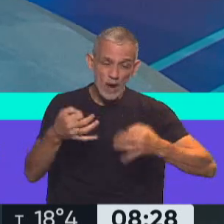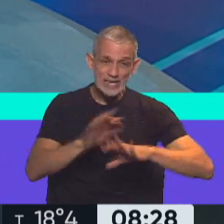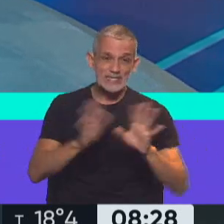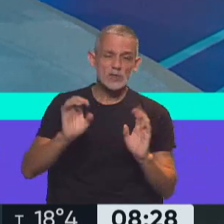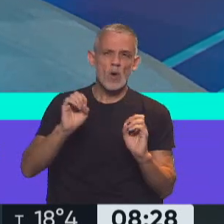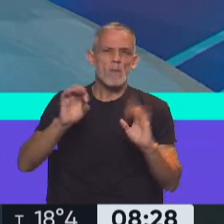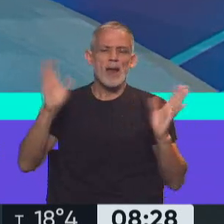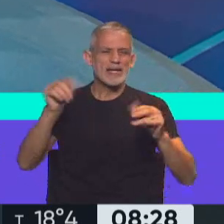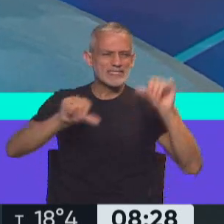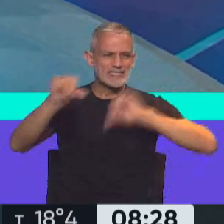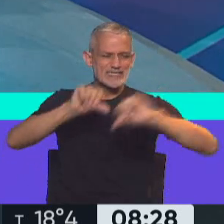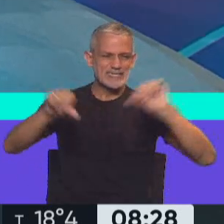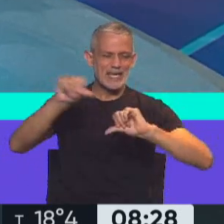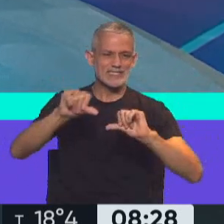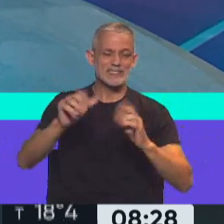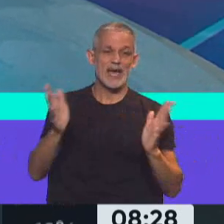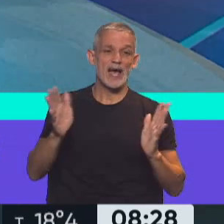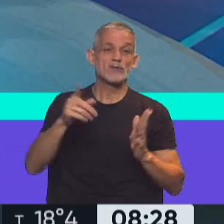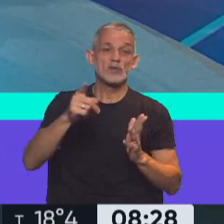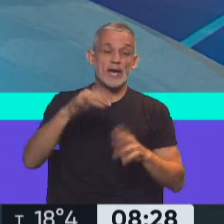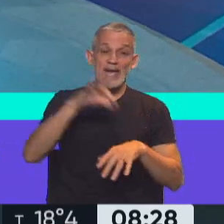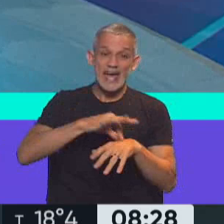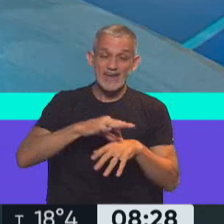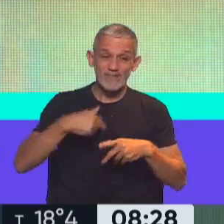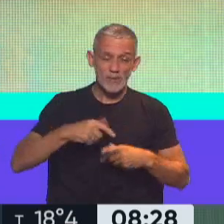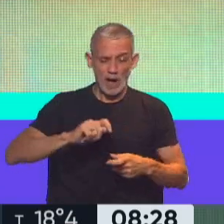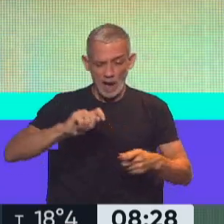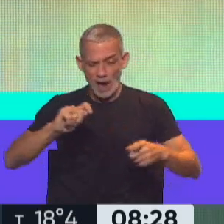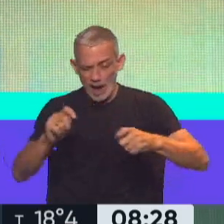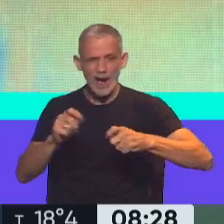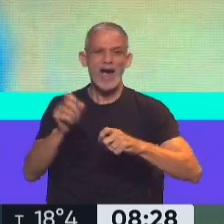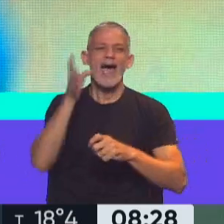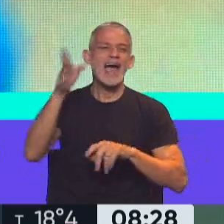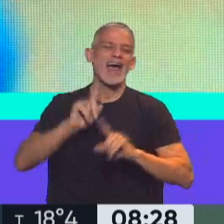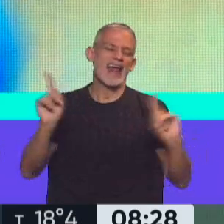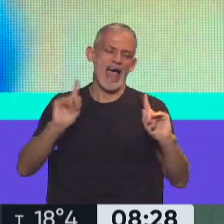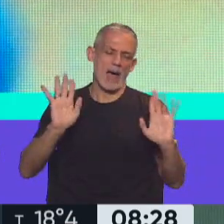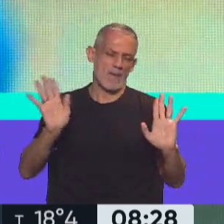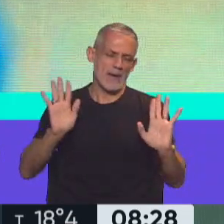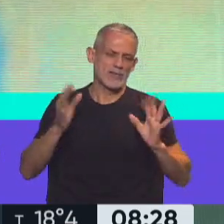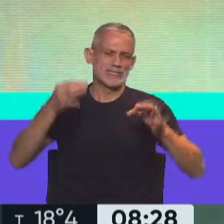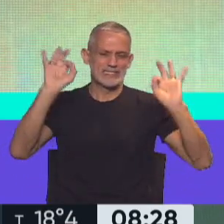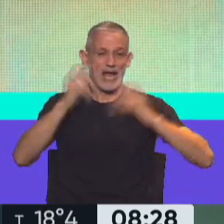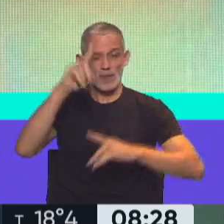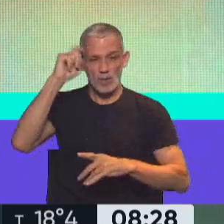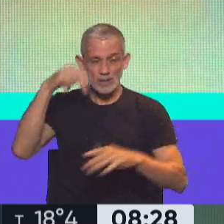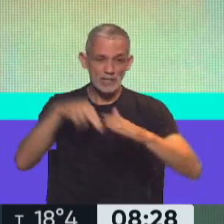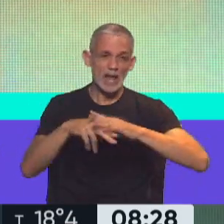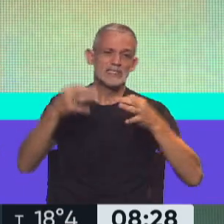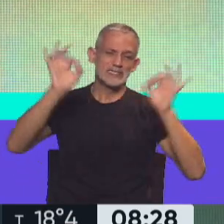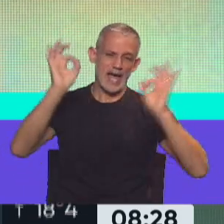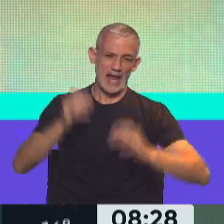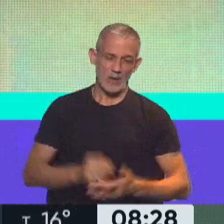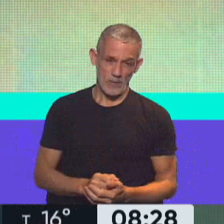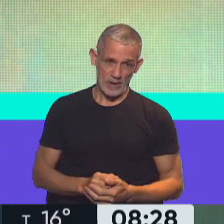milagroso de la ciencia, evitamos que la enfermedad se transforme en grave evita hospitalizaciones y